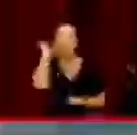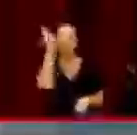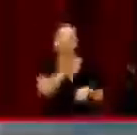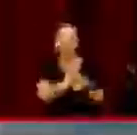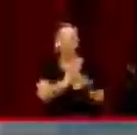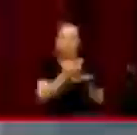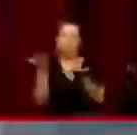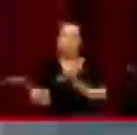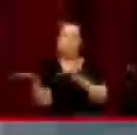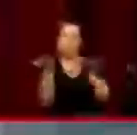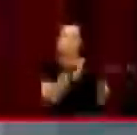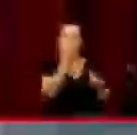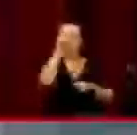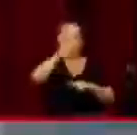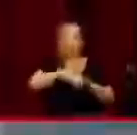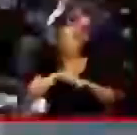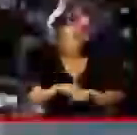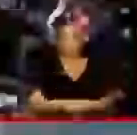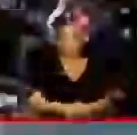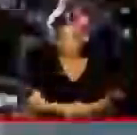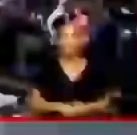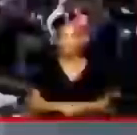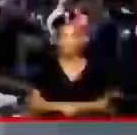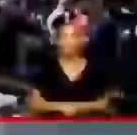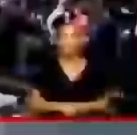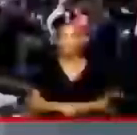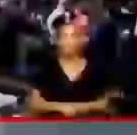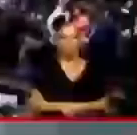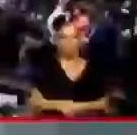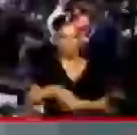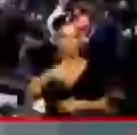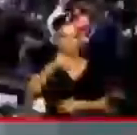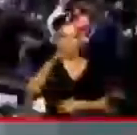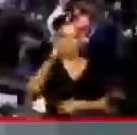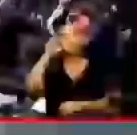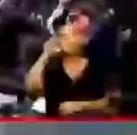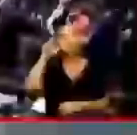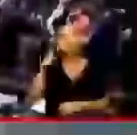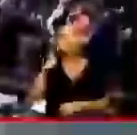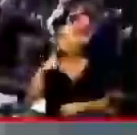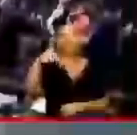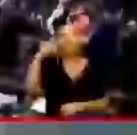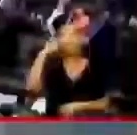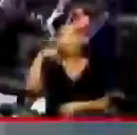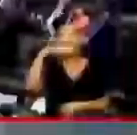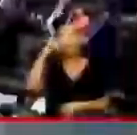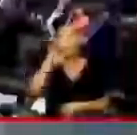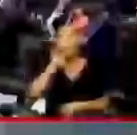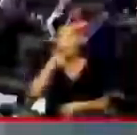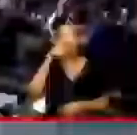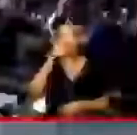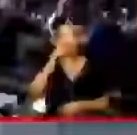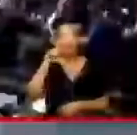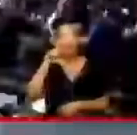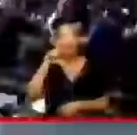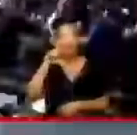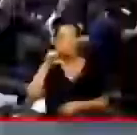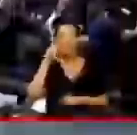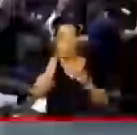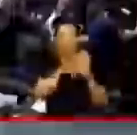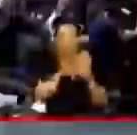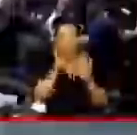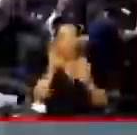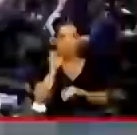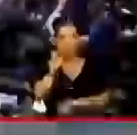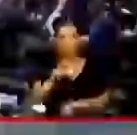es en el financiamiento. Guzmán y su equipo están hablando de crecimiento, y el crecimiento es lo que debería solucionar los